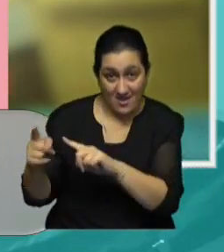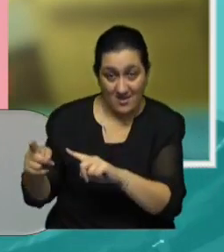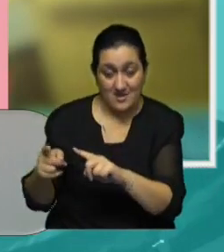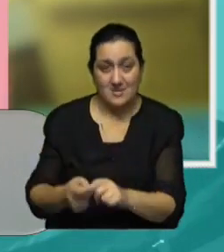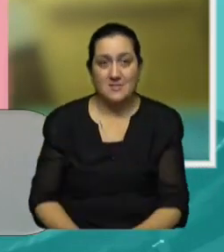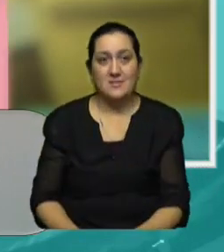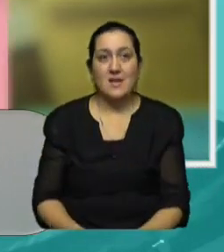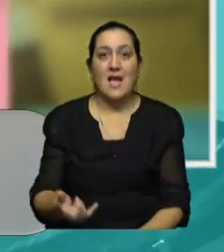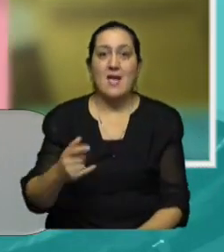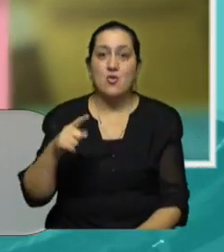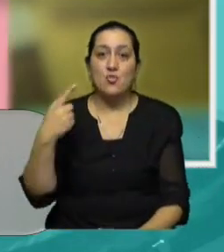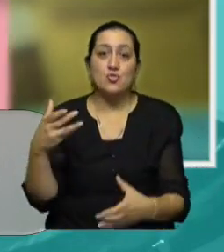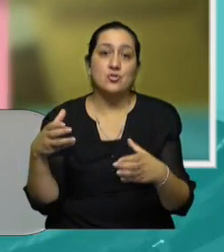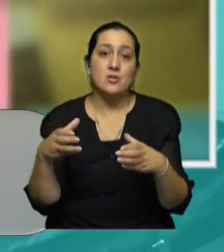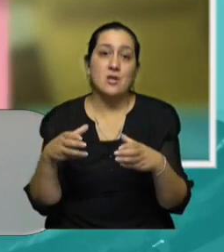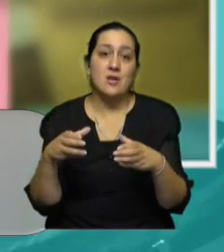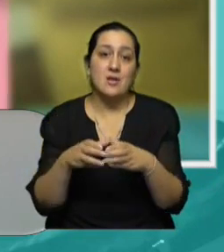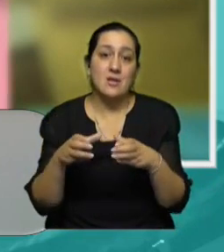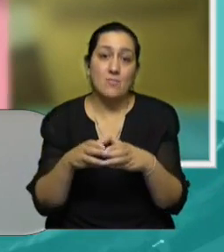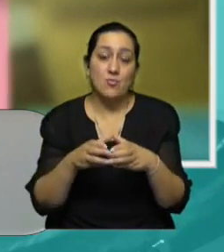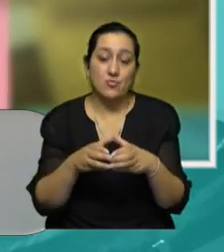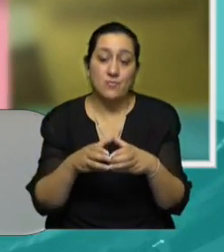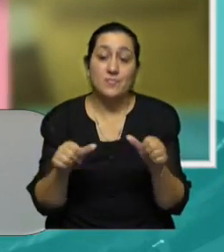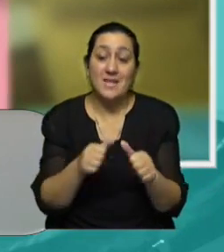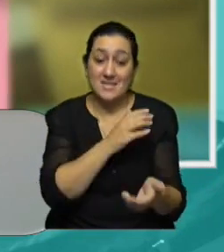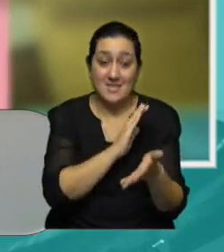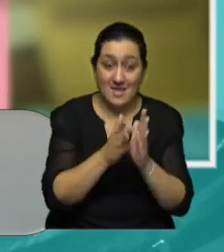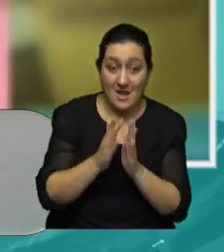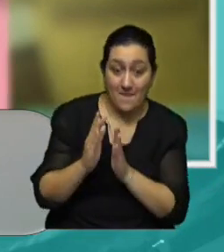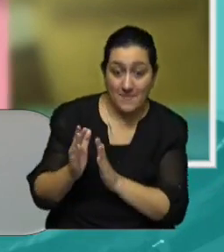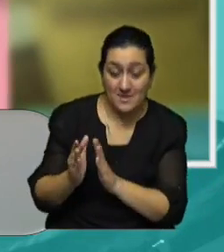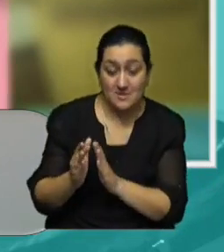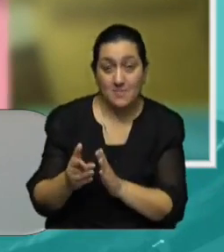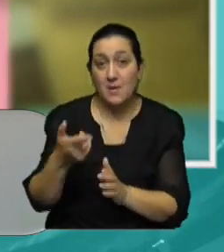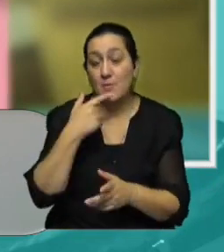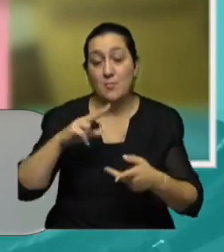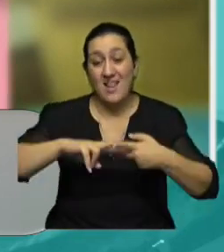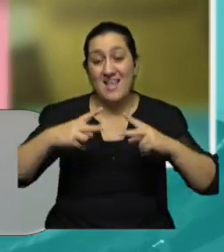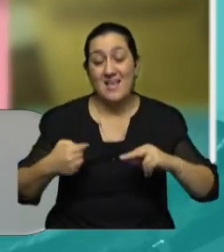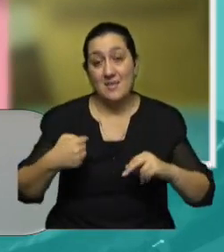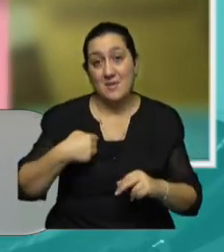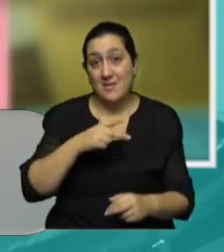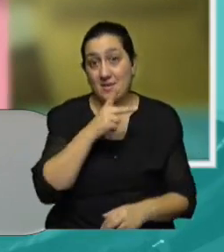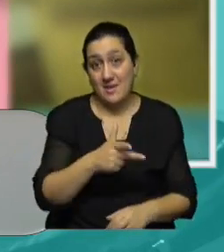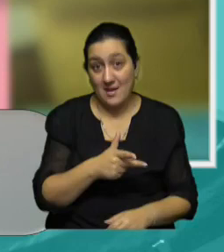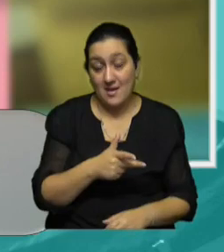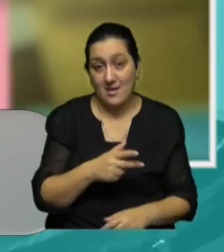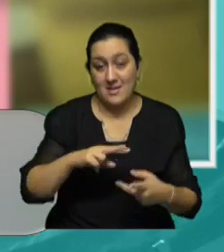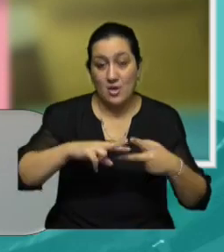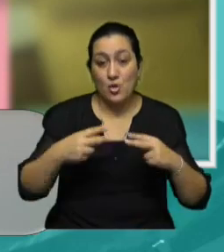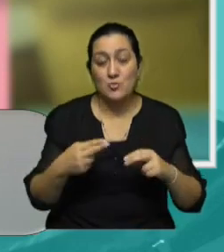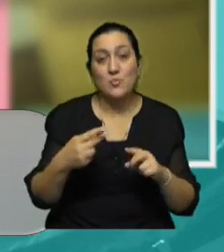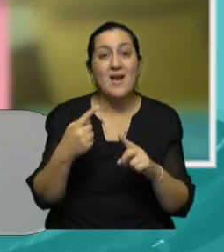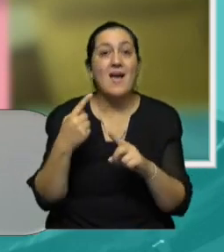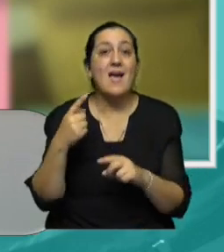también otros equipos que se dedican a hacer este tipo de terapias. Para, por ejemplo, el gen de Fede, que es un gen que está en el cromosoma X. Esto